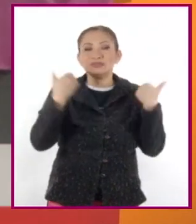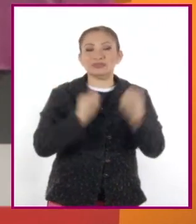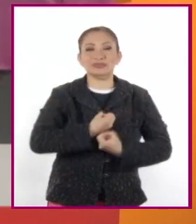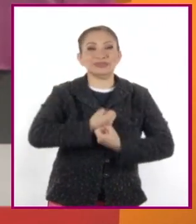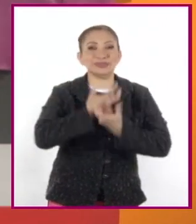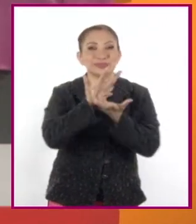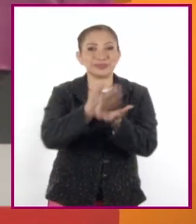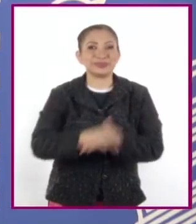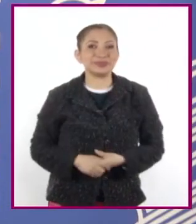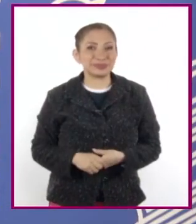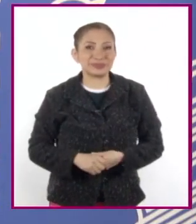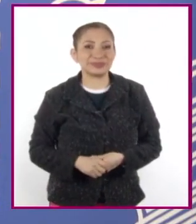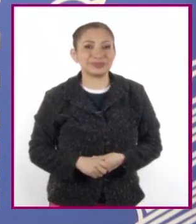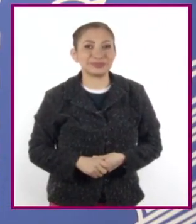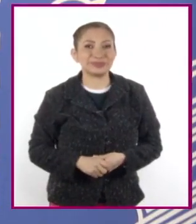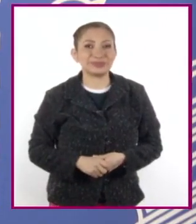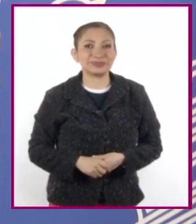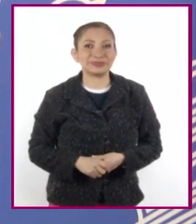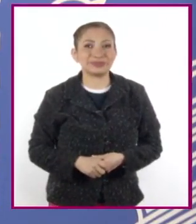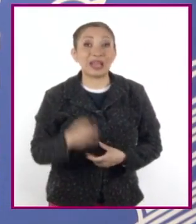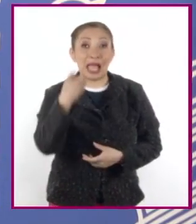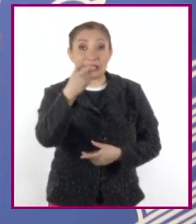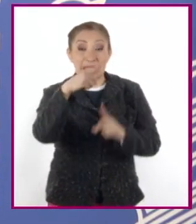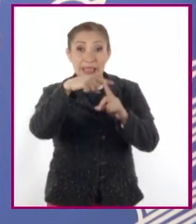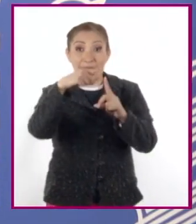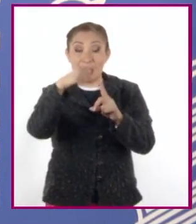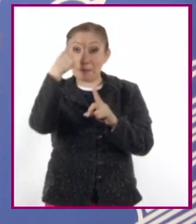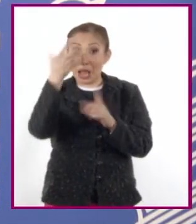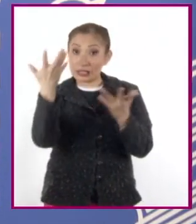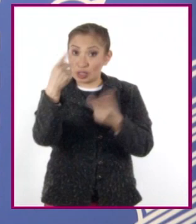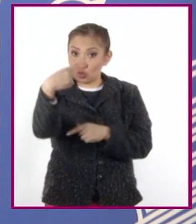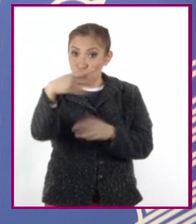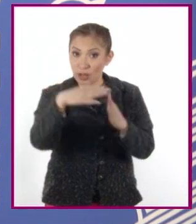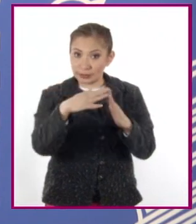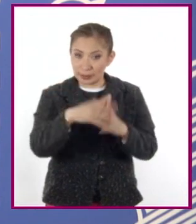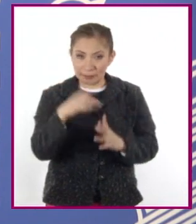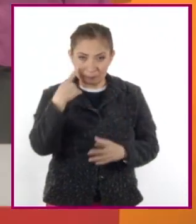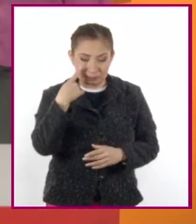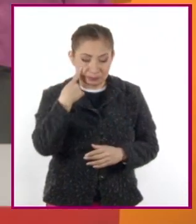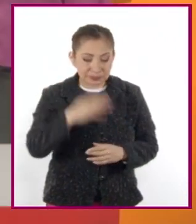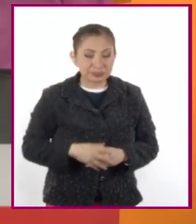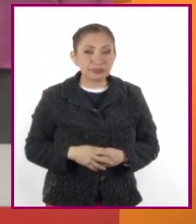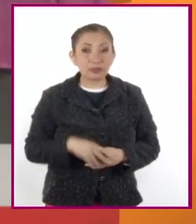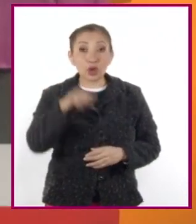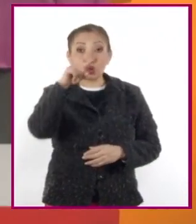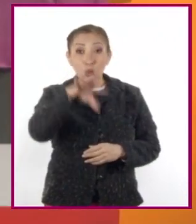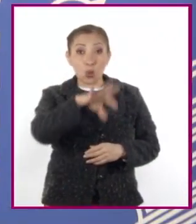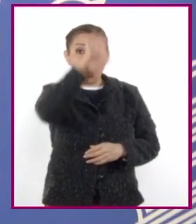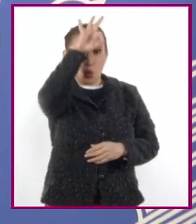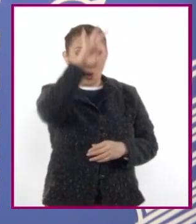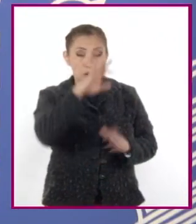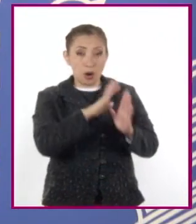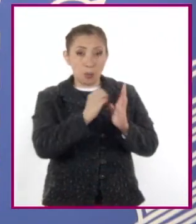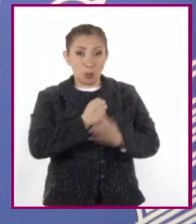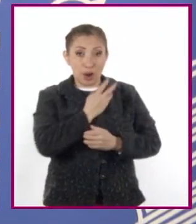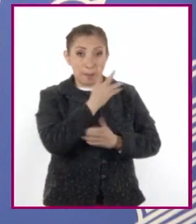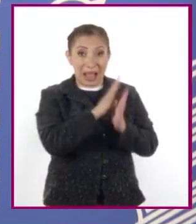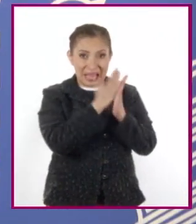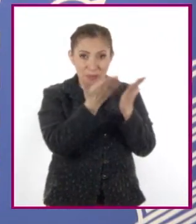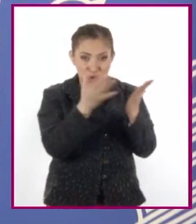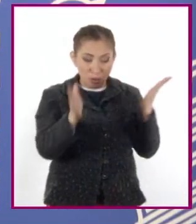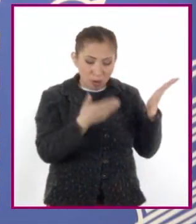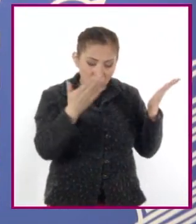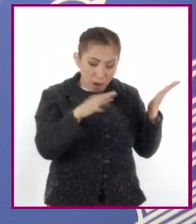poesía. Y este será su reto para realizar en casa. Encuentren un poema en su libro de